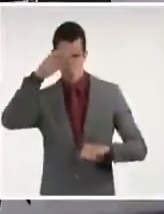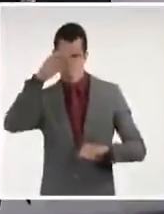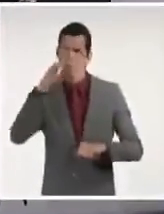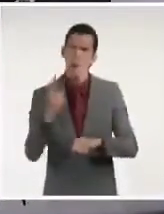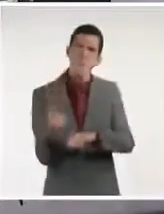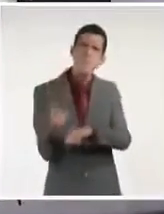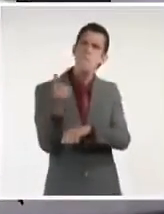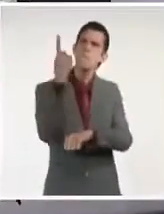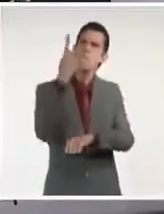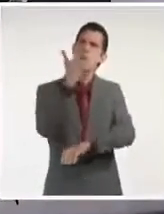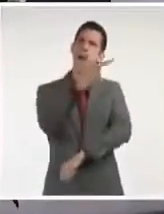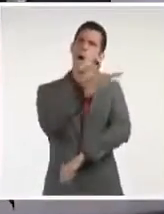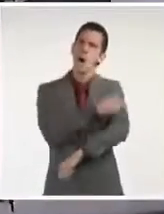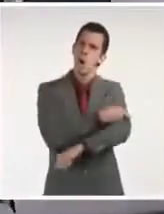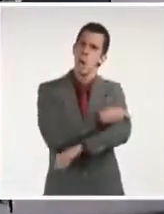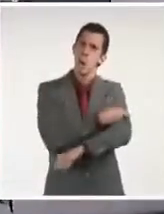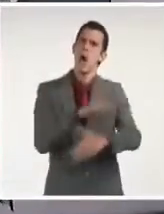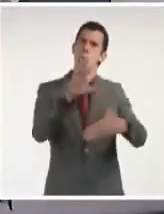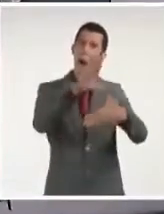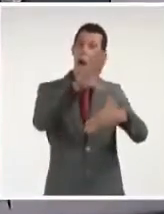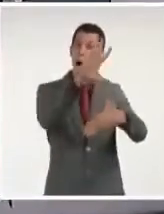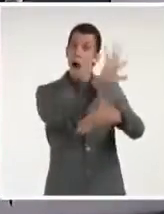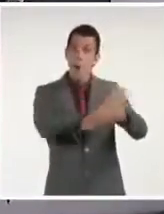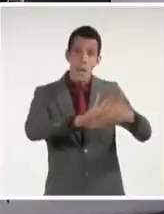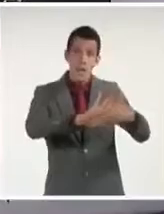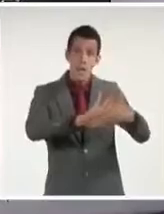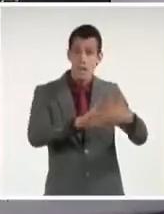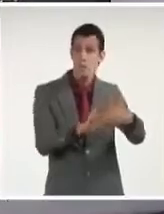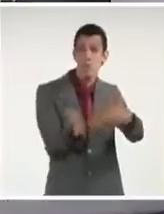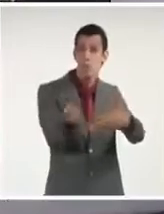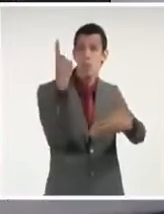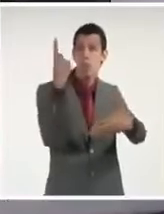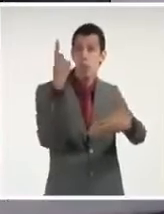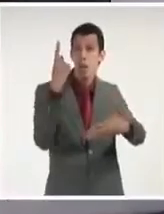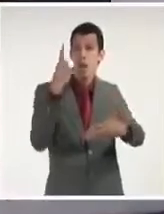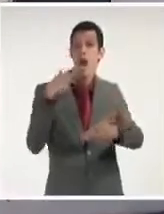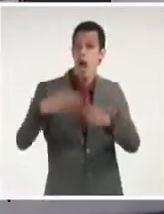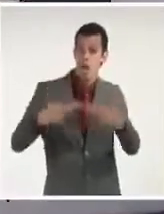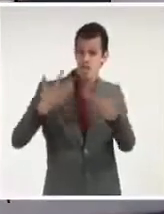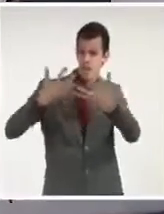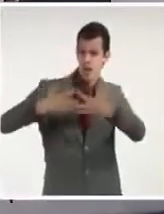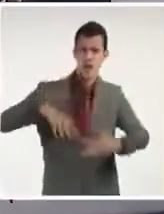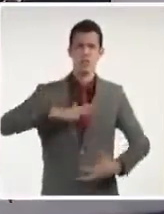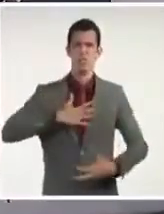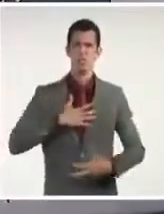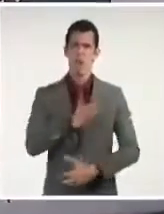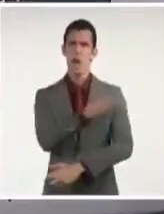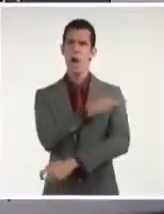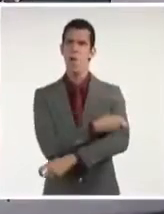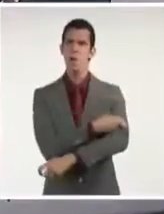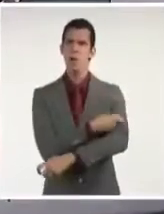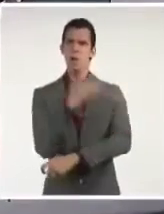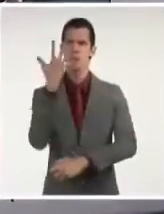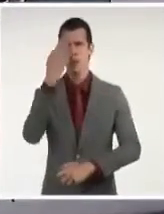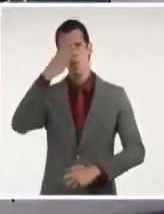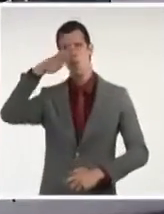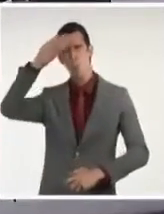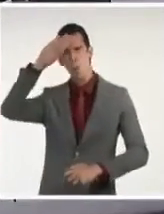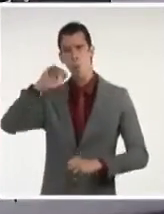lado del mundo. Pero sienten que ha llegado el momento de cubrir algo que sí les parece